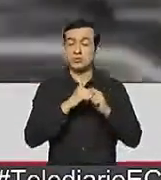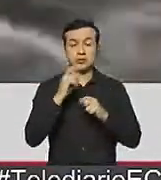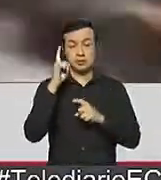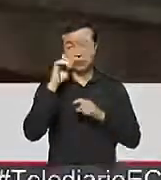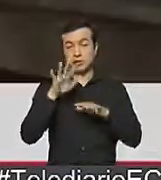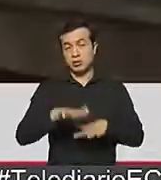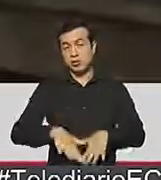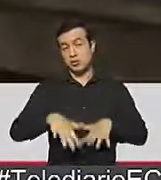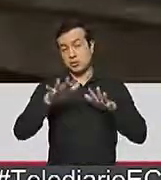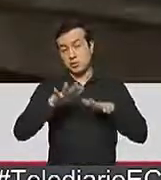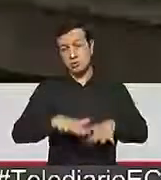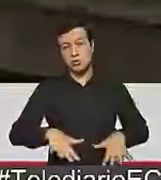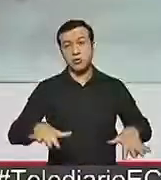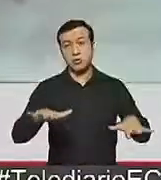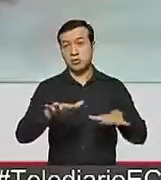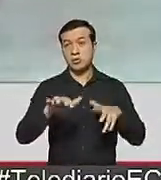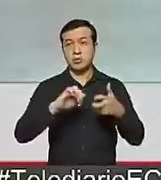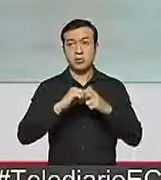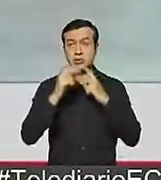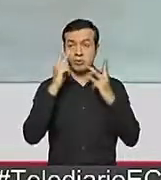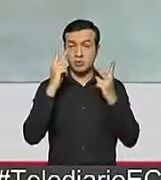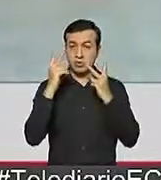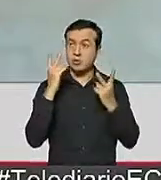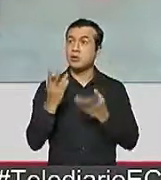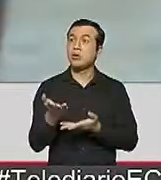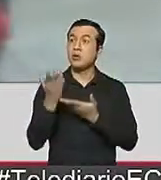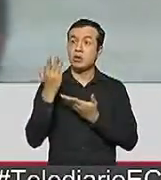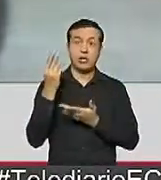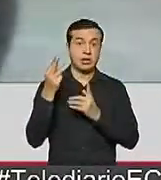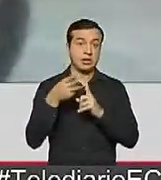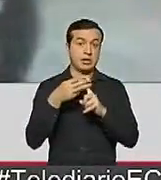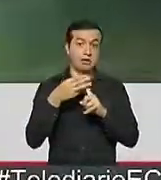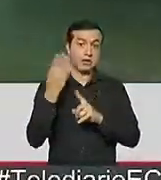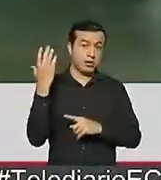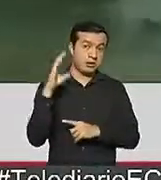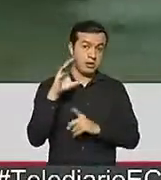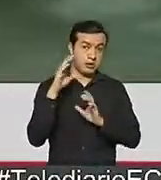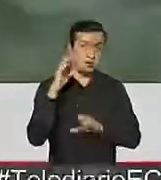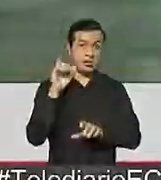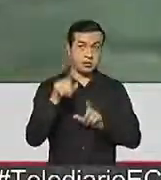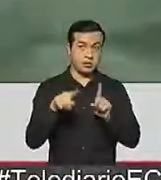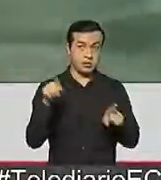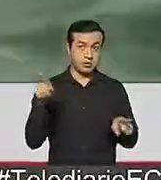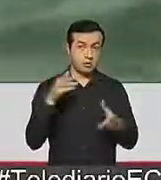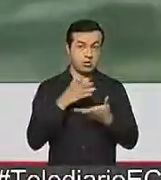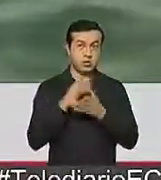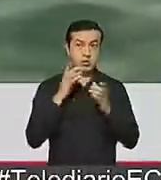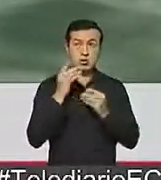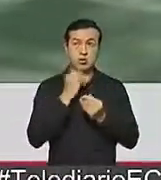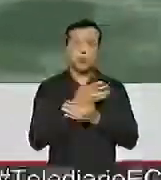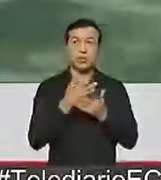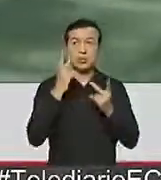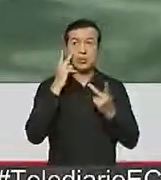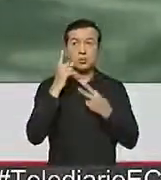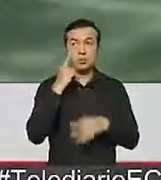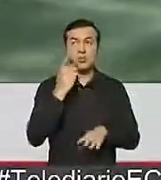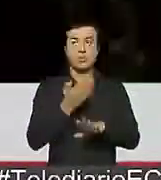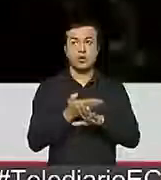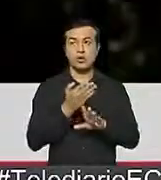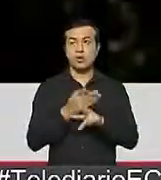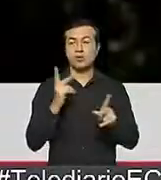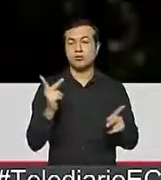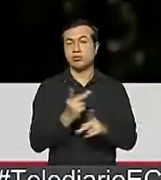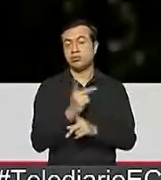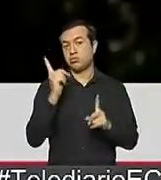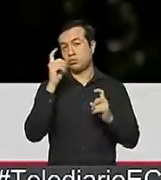en diferentes puntos de la ciudad. Imágenes compartidas en redes sociales y grabadas por diferentes medios locales dan muestra de lo inesperado